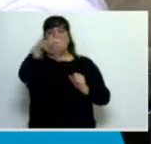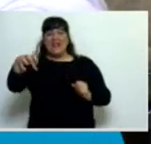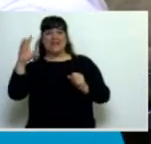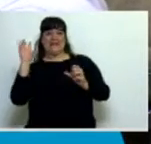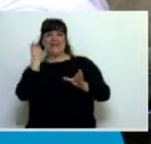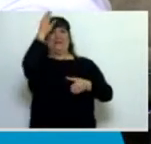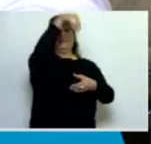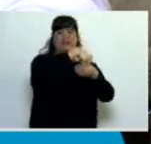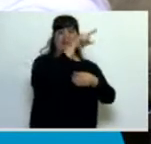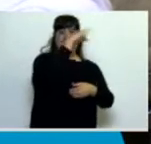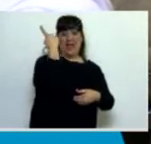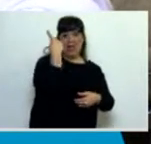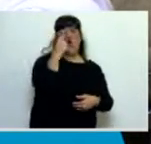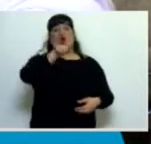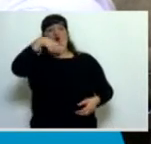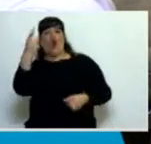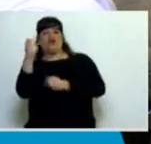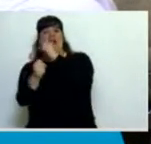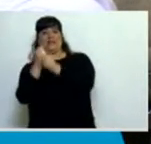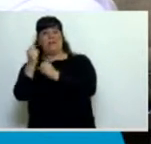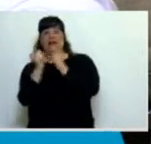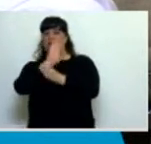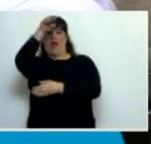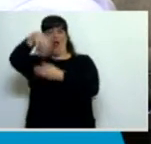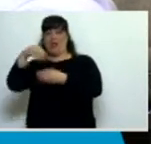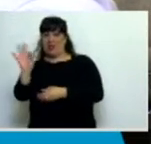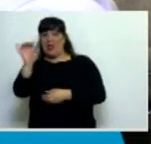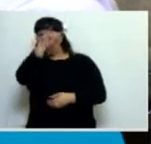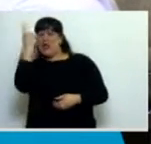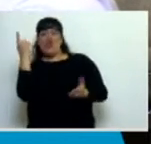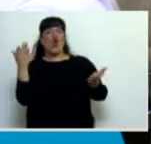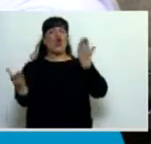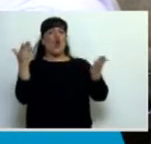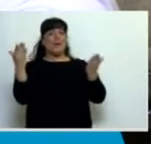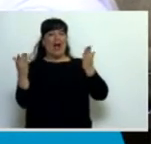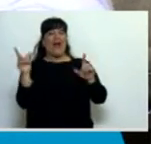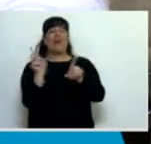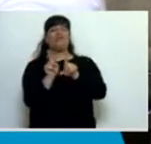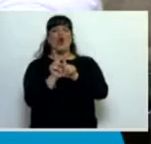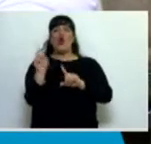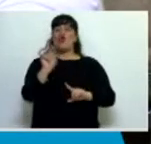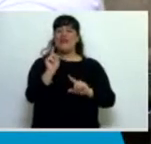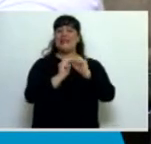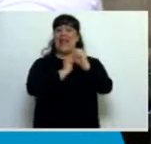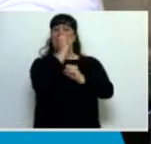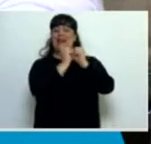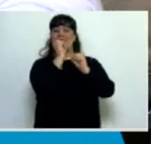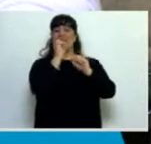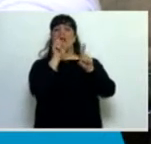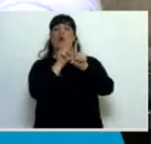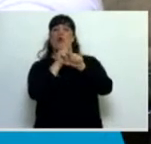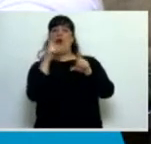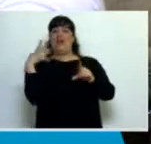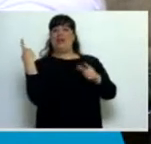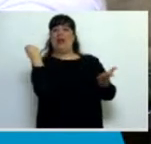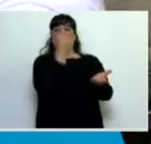el Estado y las que no participa el Estado, no es porque en estas empresas donde participan los directores del Estado